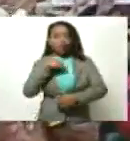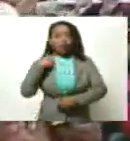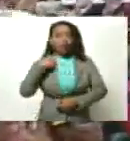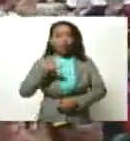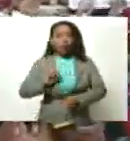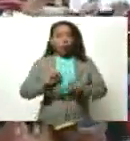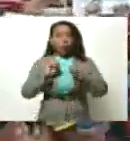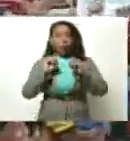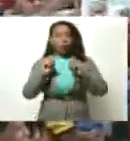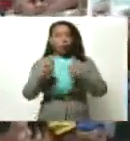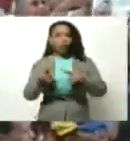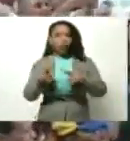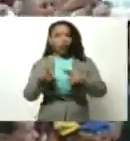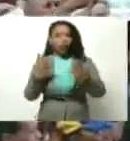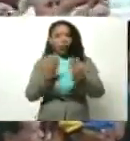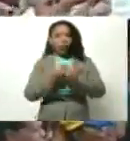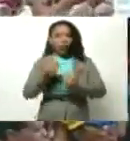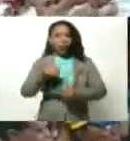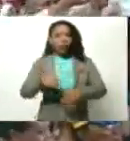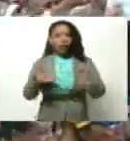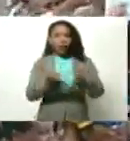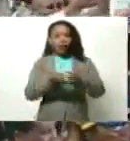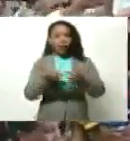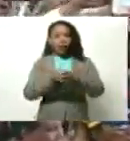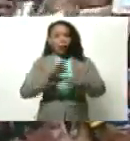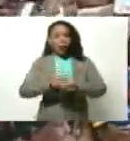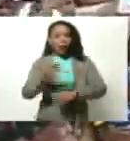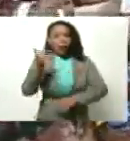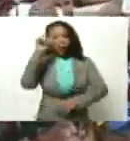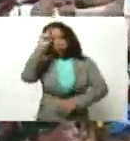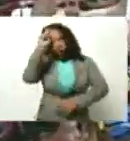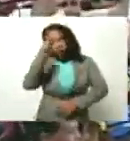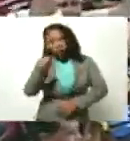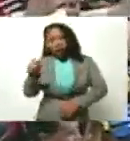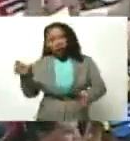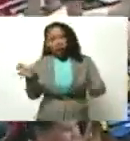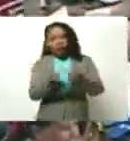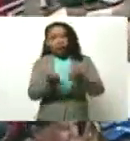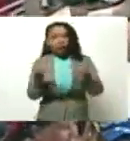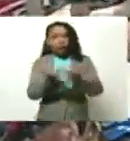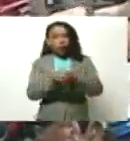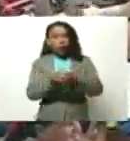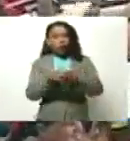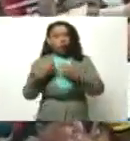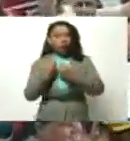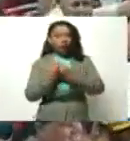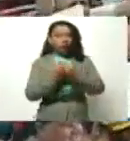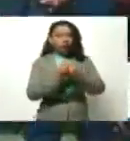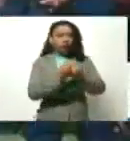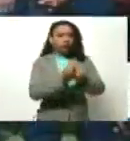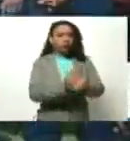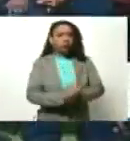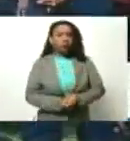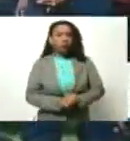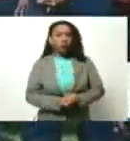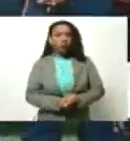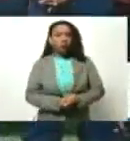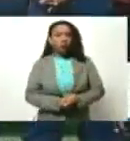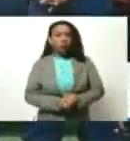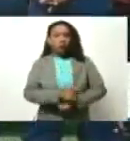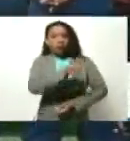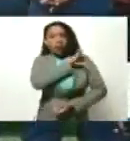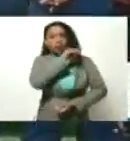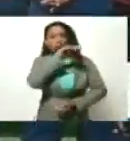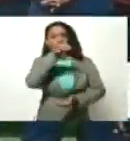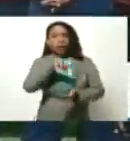la oportunidad junto a este equipo porque hay que reconocer el equipo de acompañamiento de la dirección